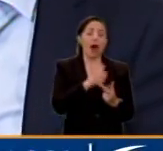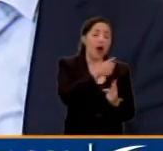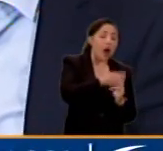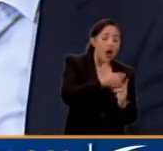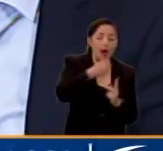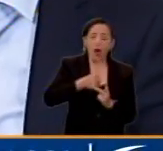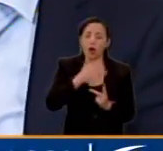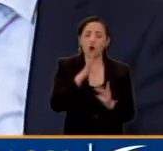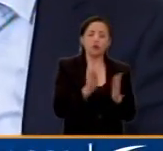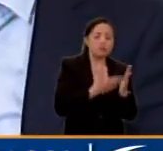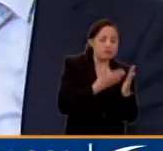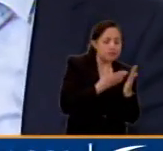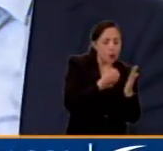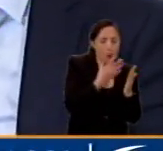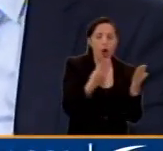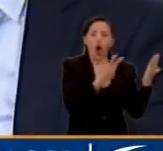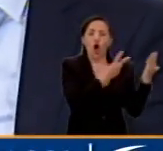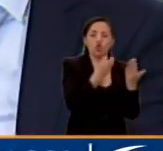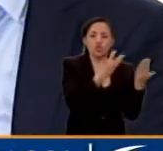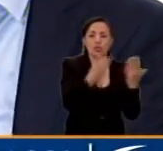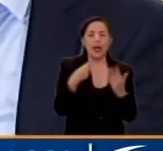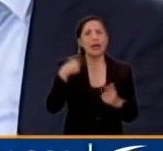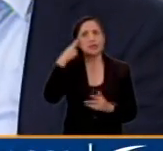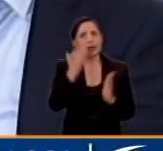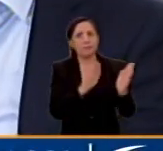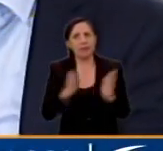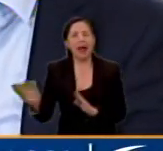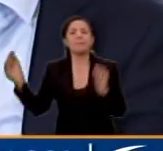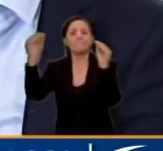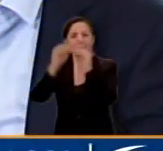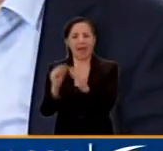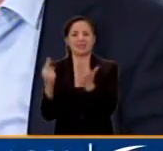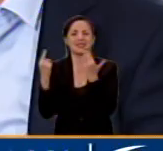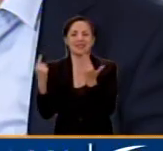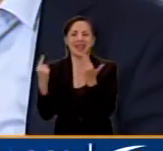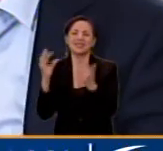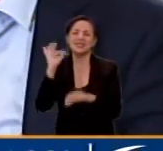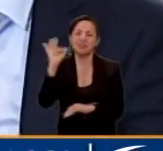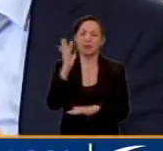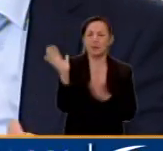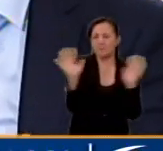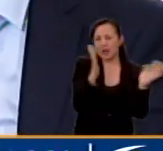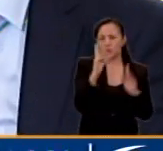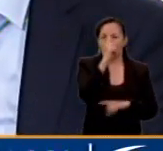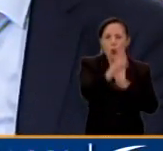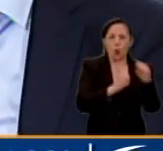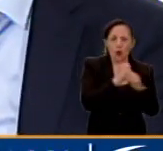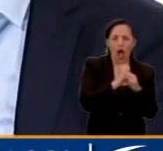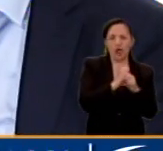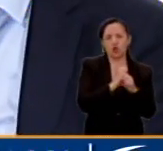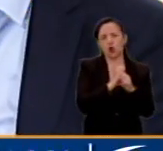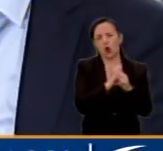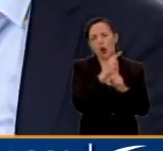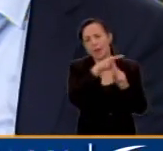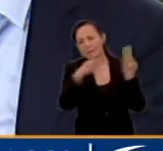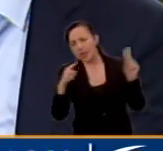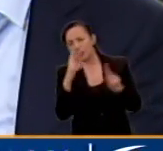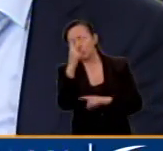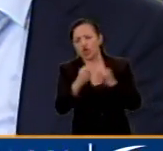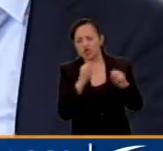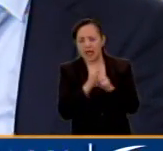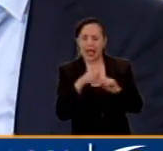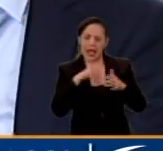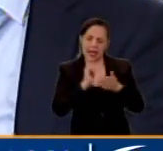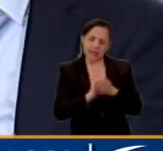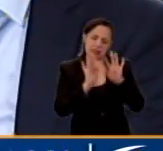y planifico 6 más, ¿no? Y como suelo tardar entre año y medio y 2 años para cada una de estas obras, pues es un esfuerzo